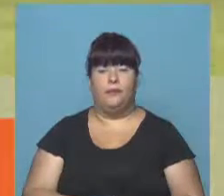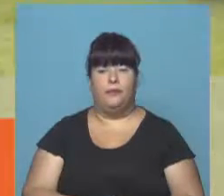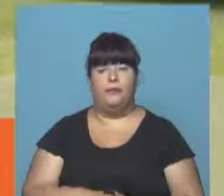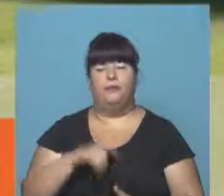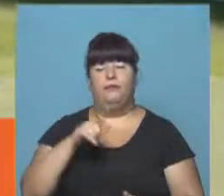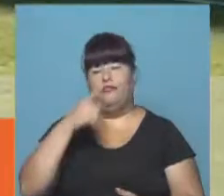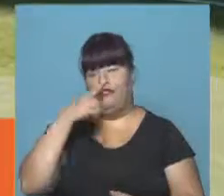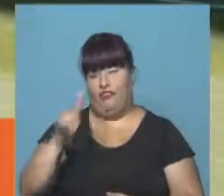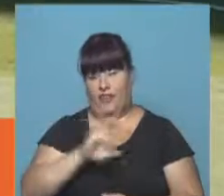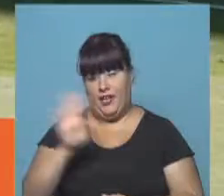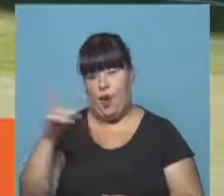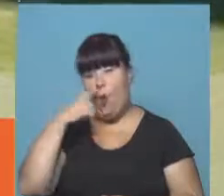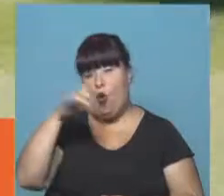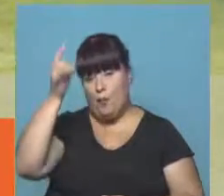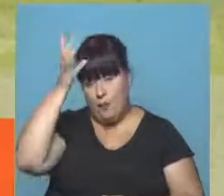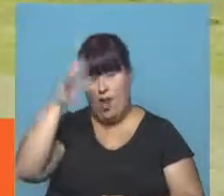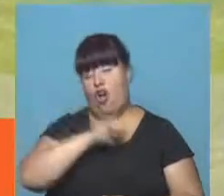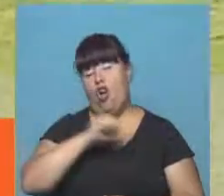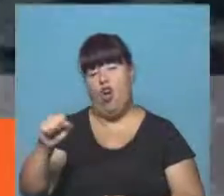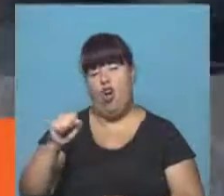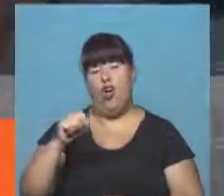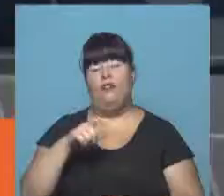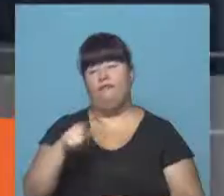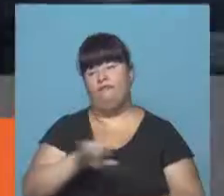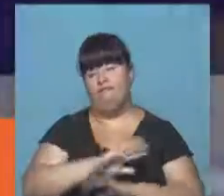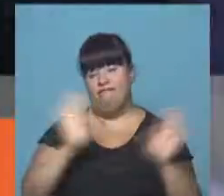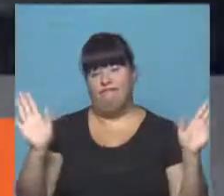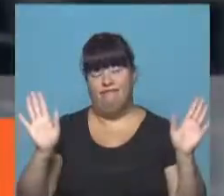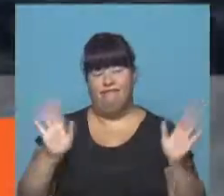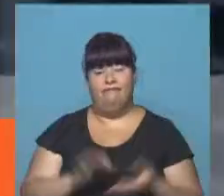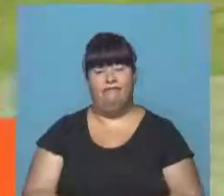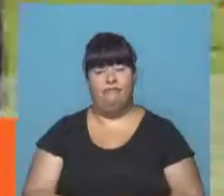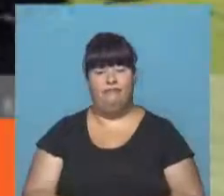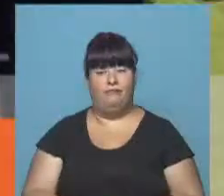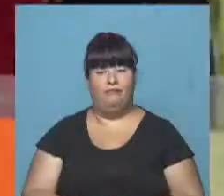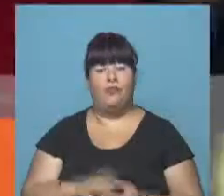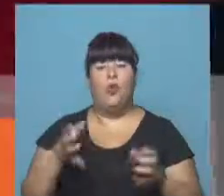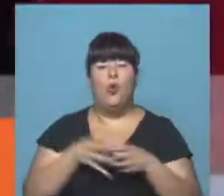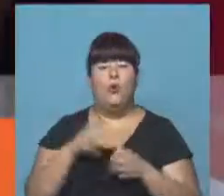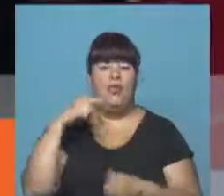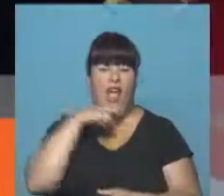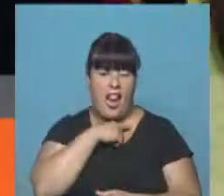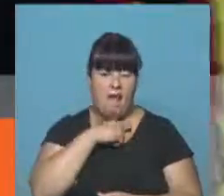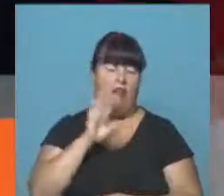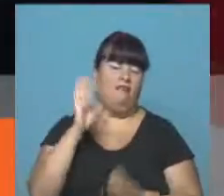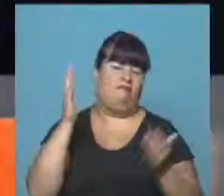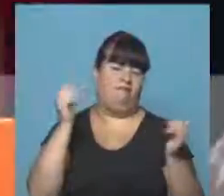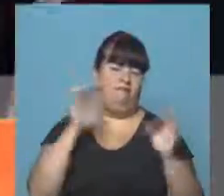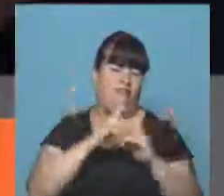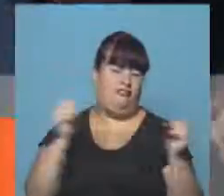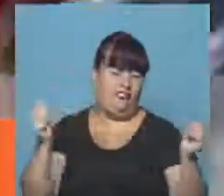de la definición. Último penal y gol de Dragovic. De esta manera ya el conjunto alemán comenzaba a despedir el